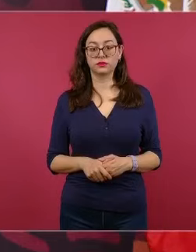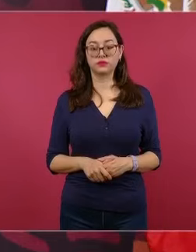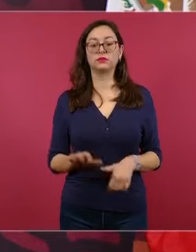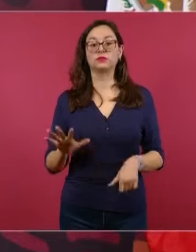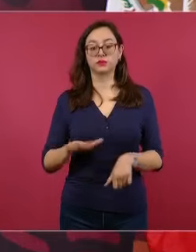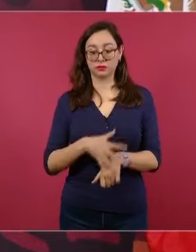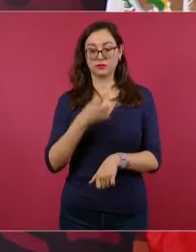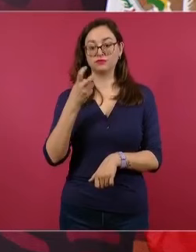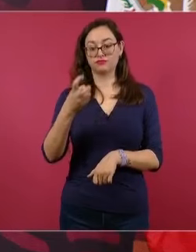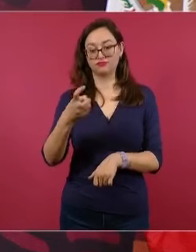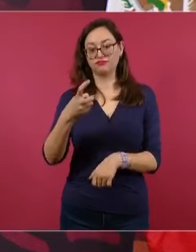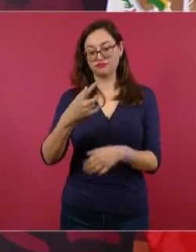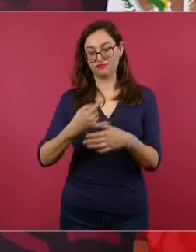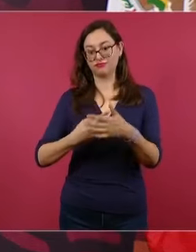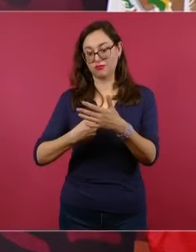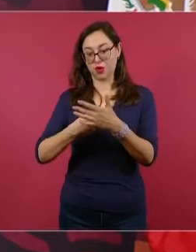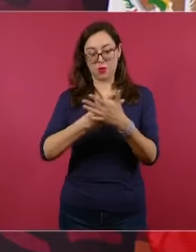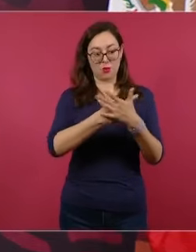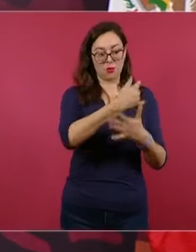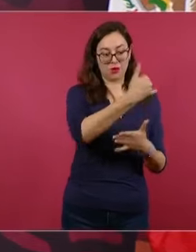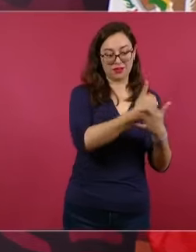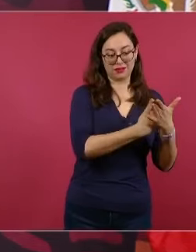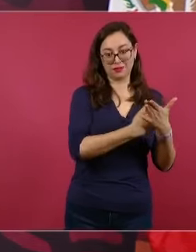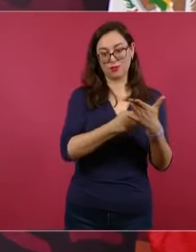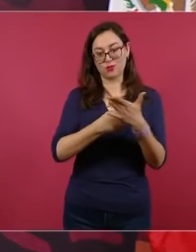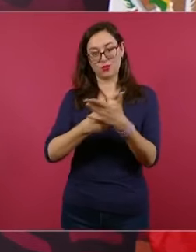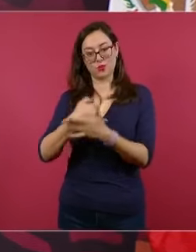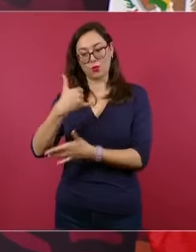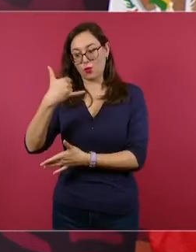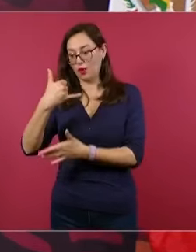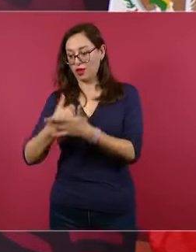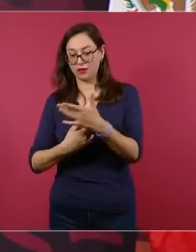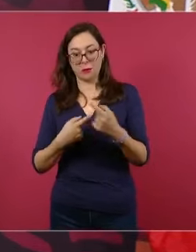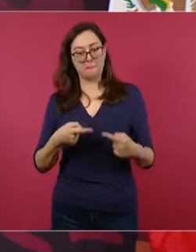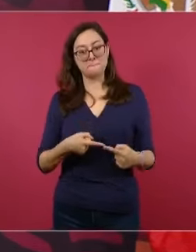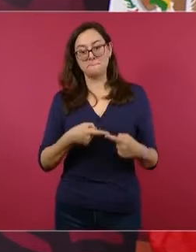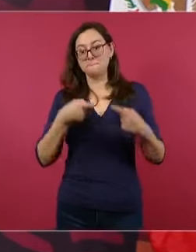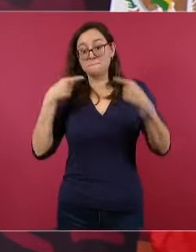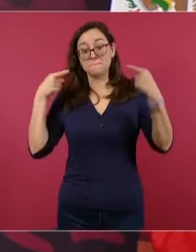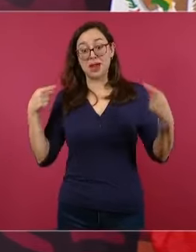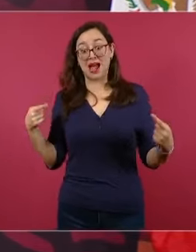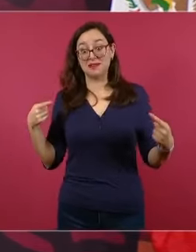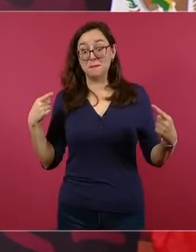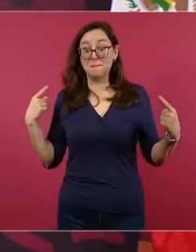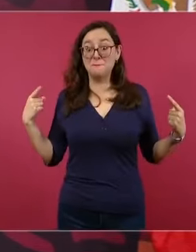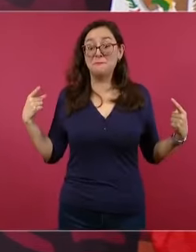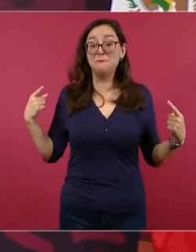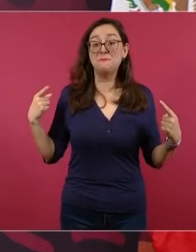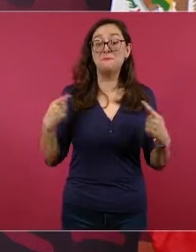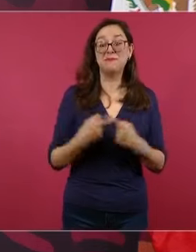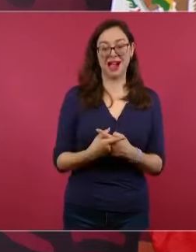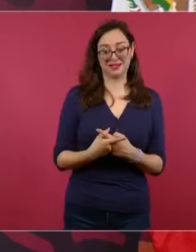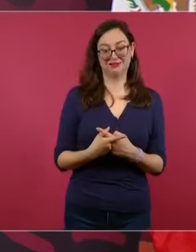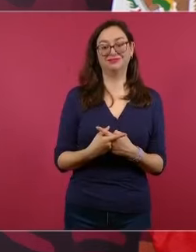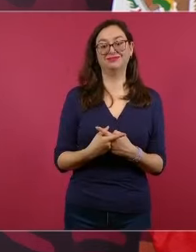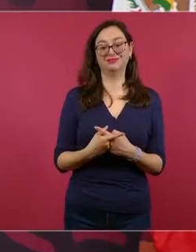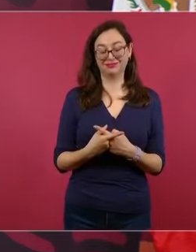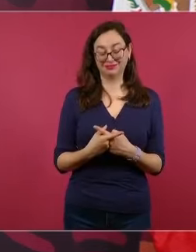son dos proyectos distintos contrapuestos de